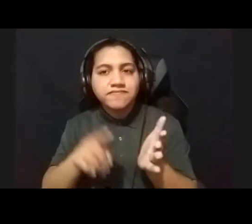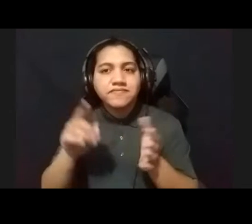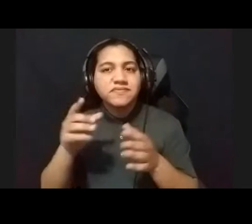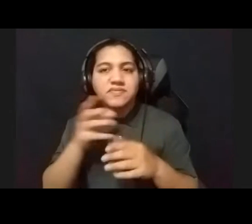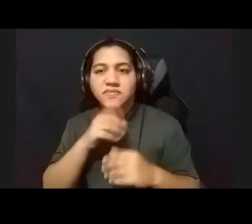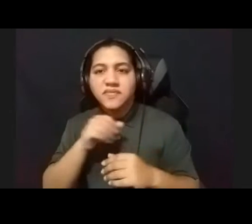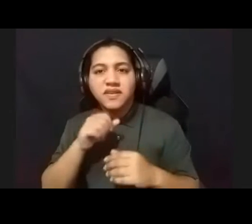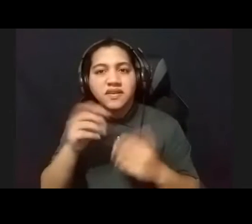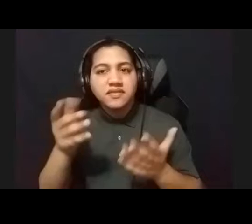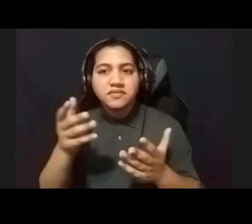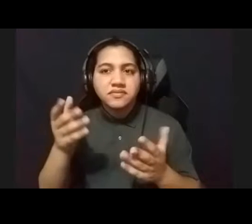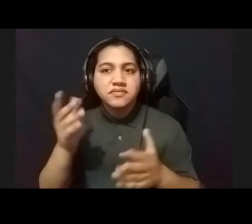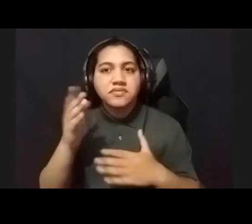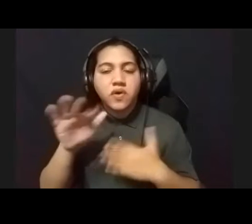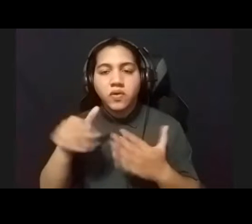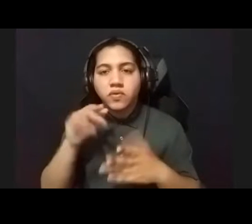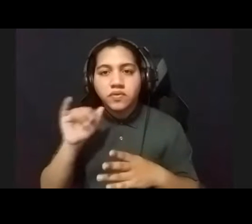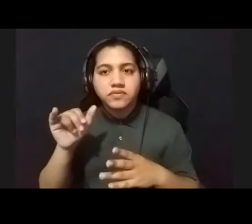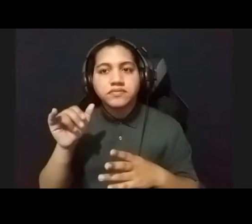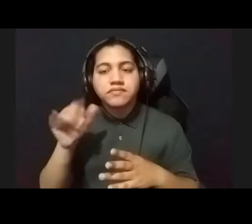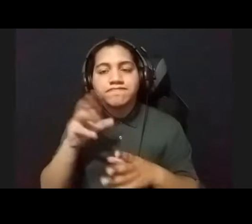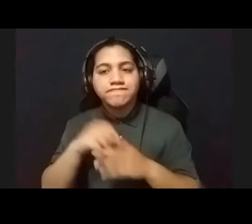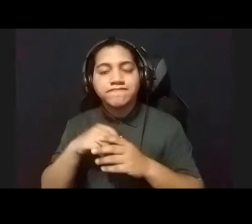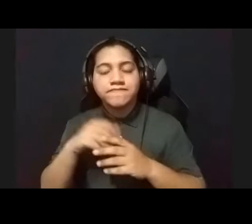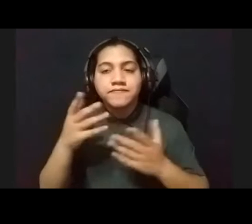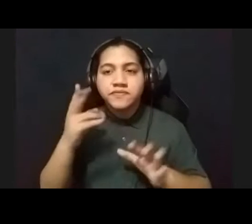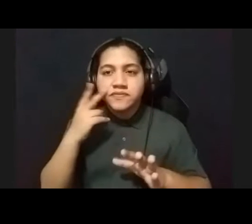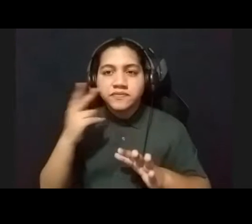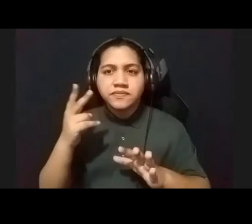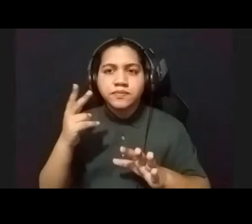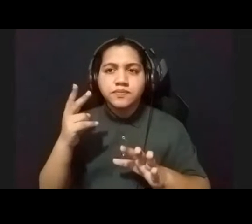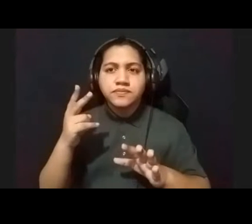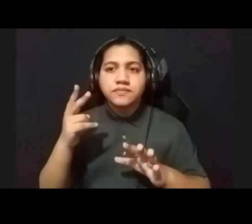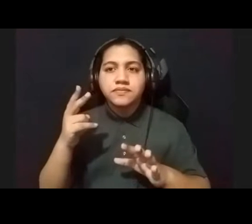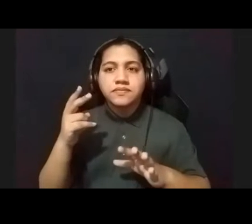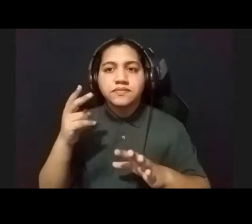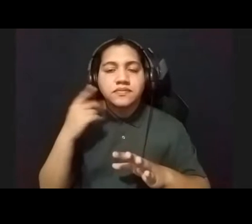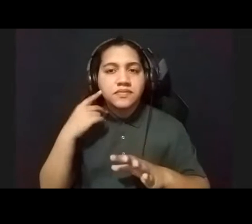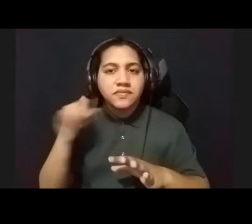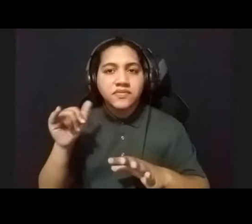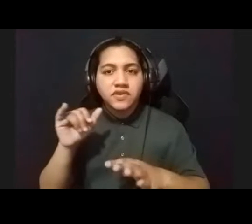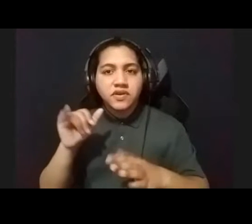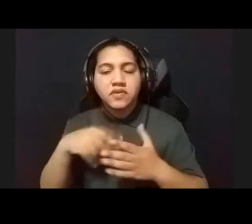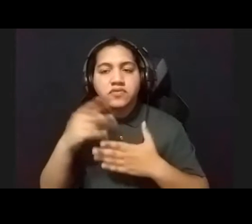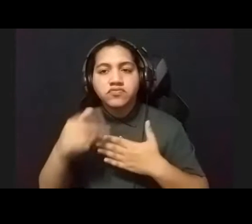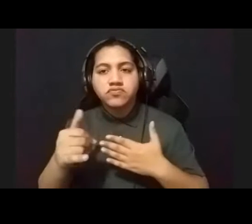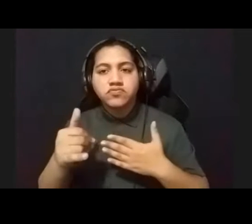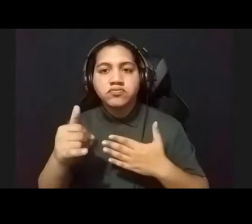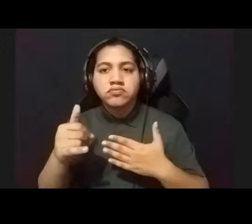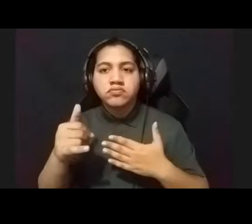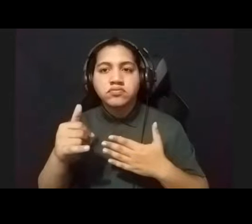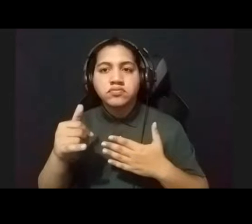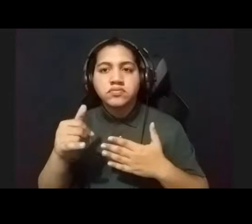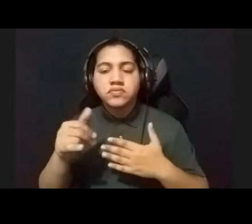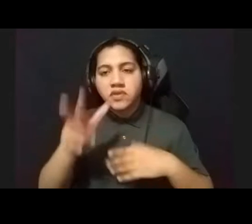que tomar todo eso en consideración. Como ya vieron, en California se hizo ese proyecto con la